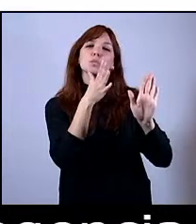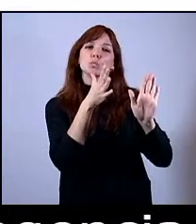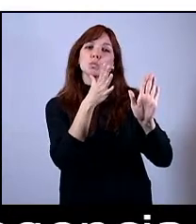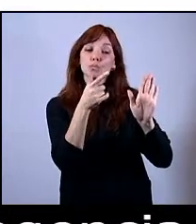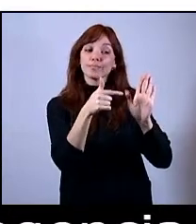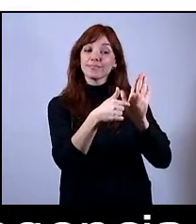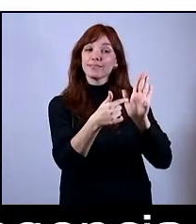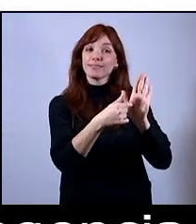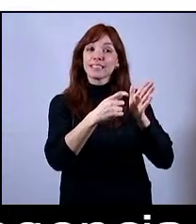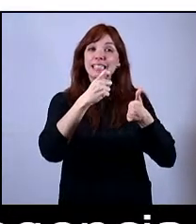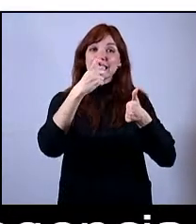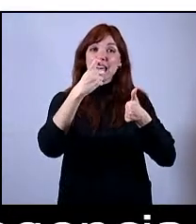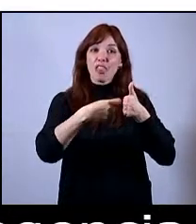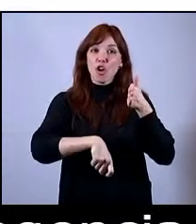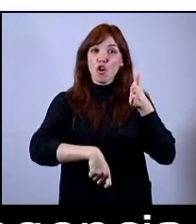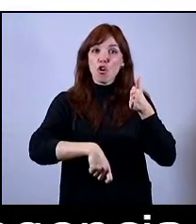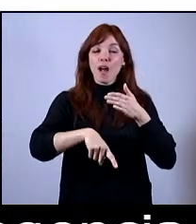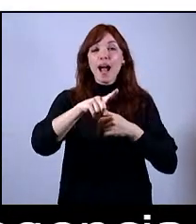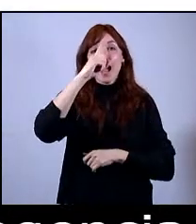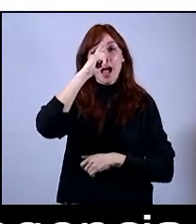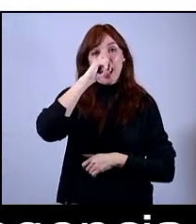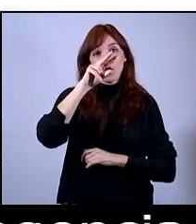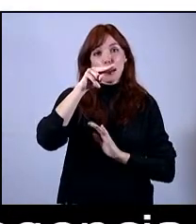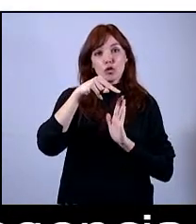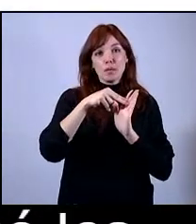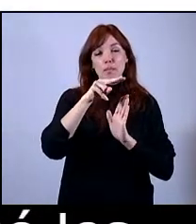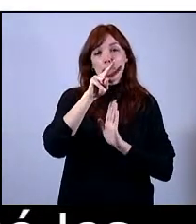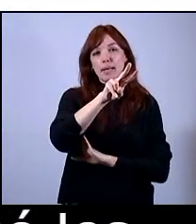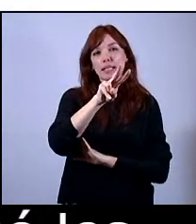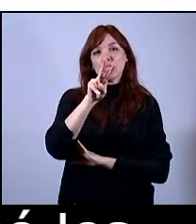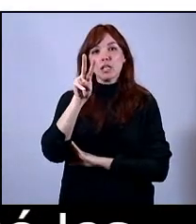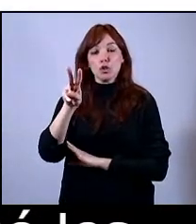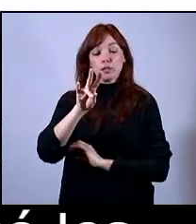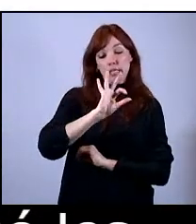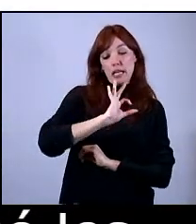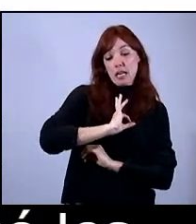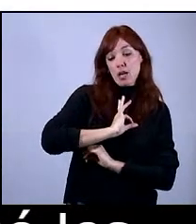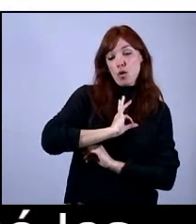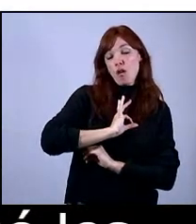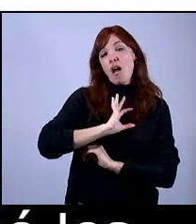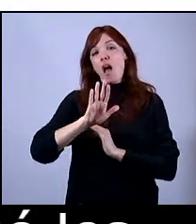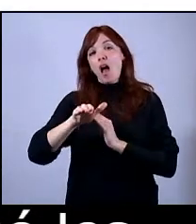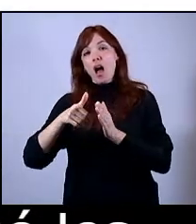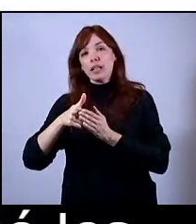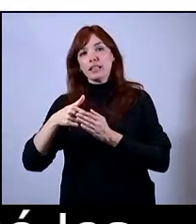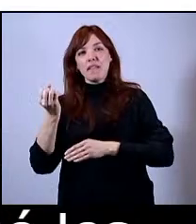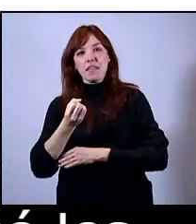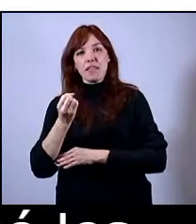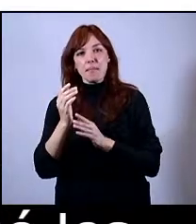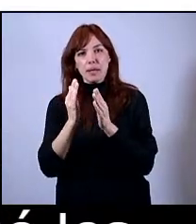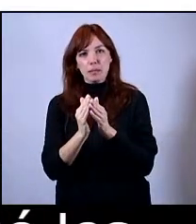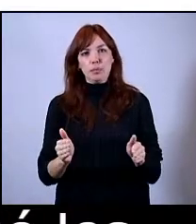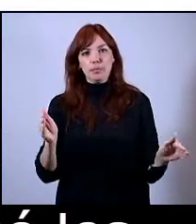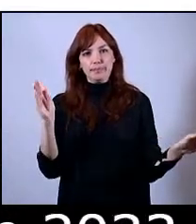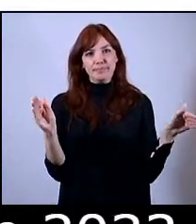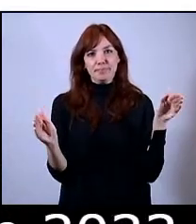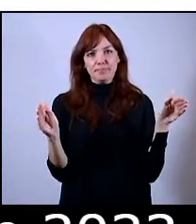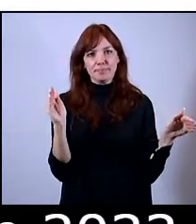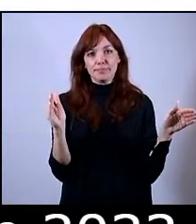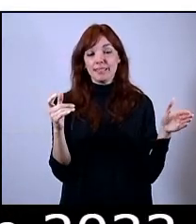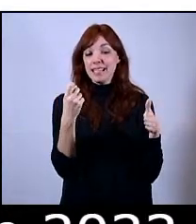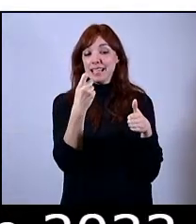pusieron en 2022, del 1 de enero al 31 de diciembre de 2022.